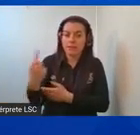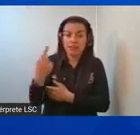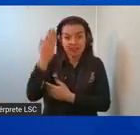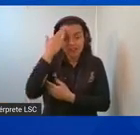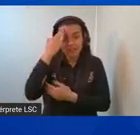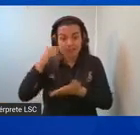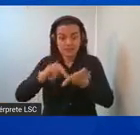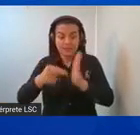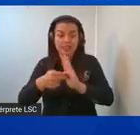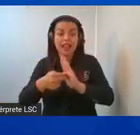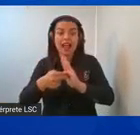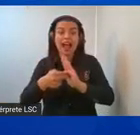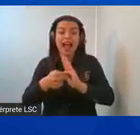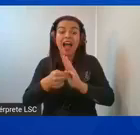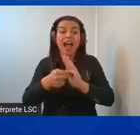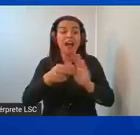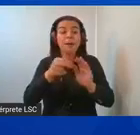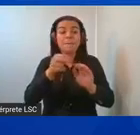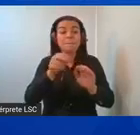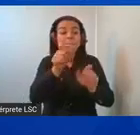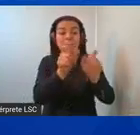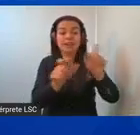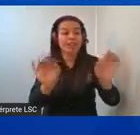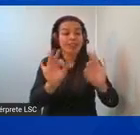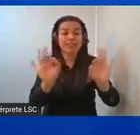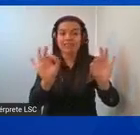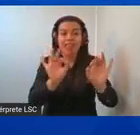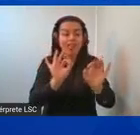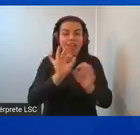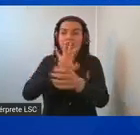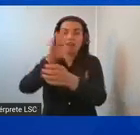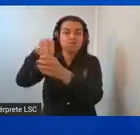a la Federación de Sordos de Colombia.